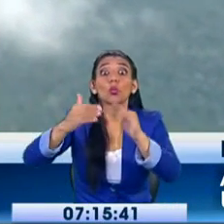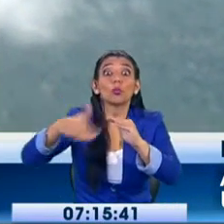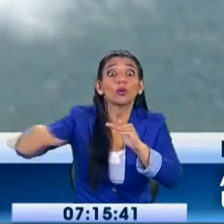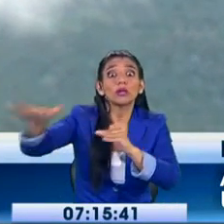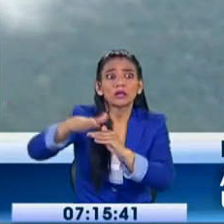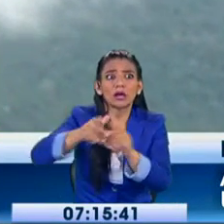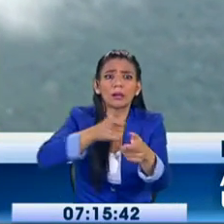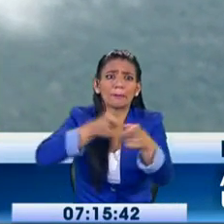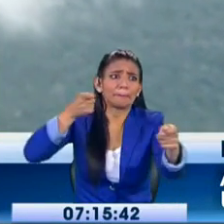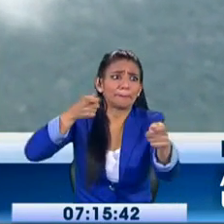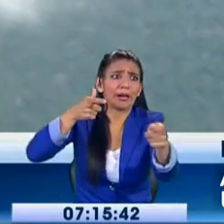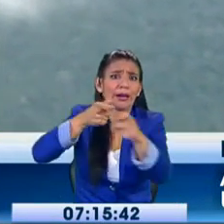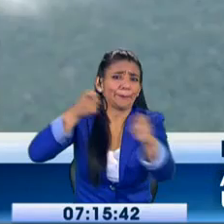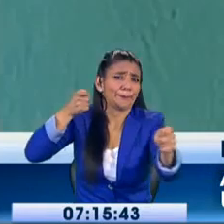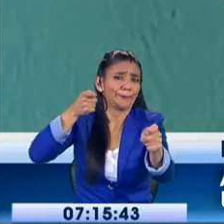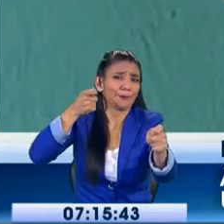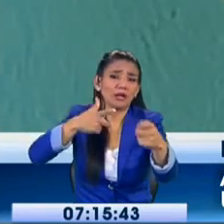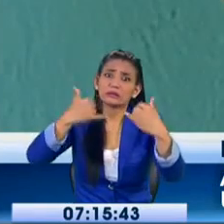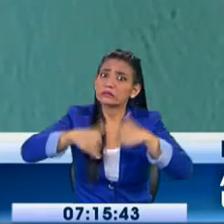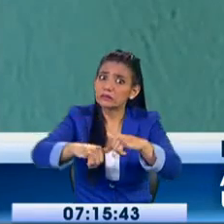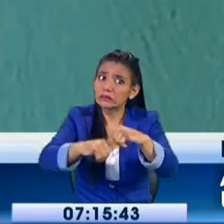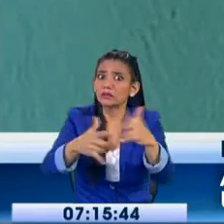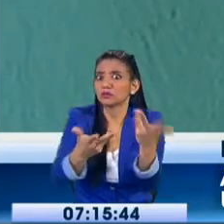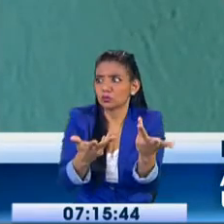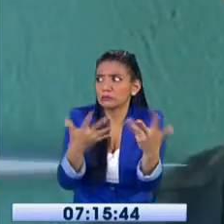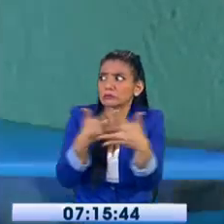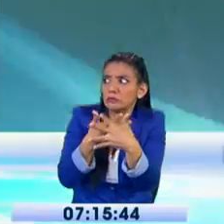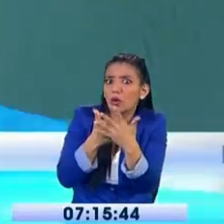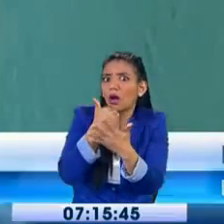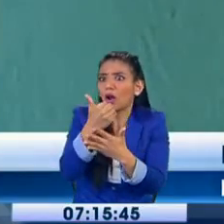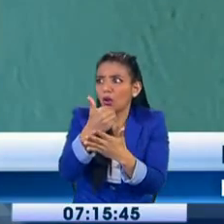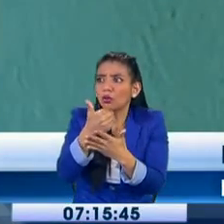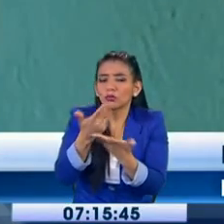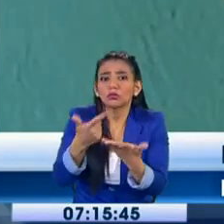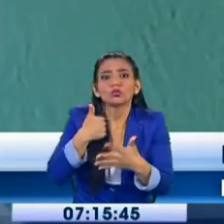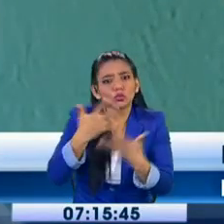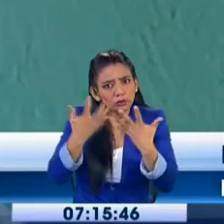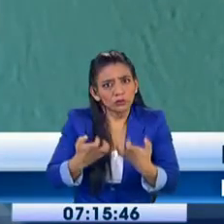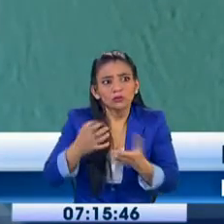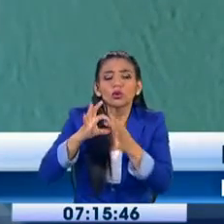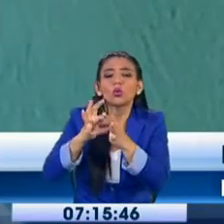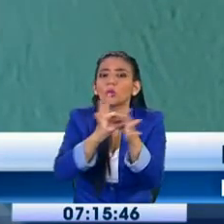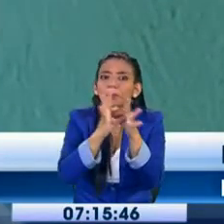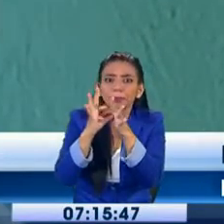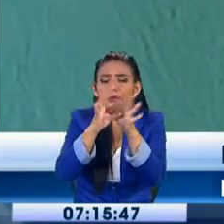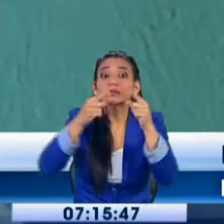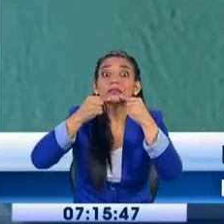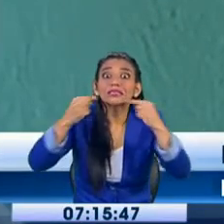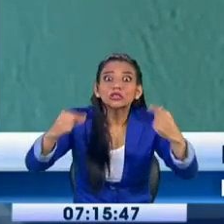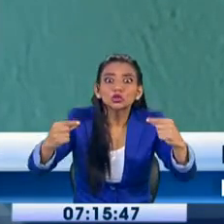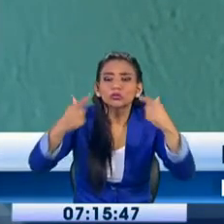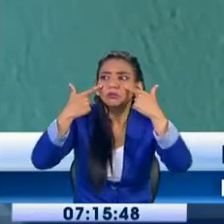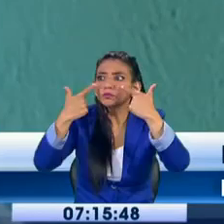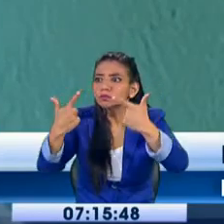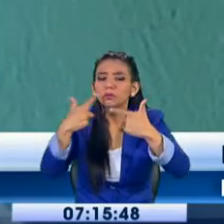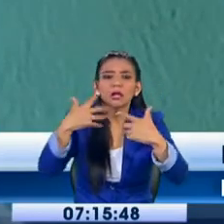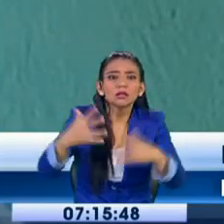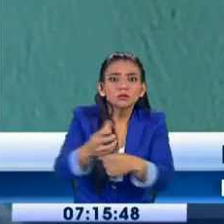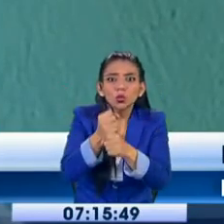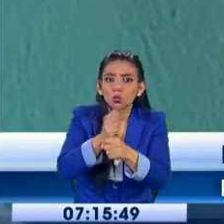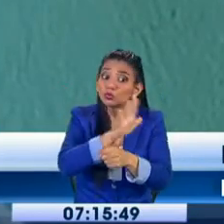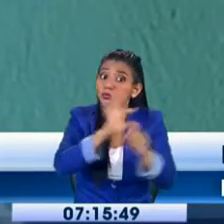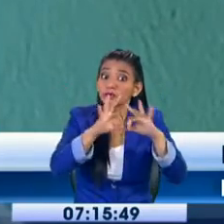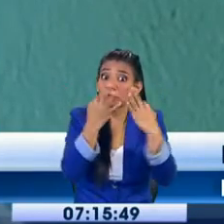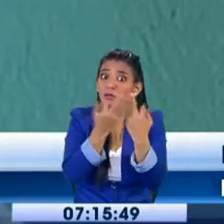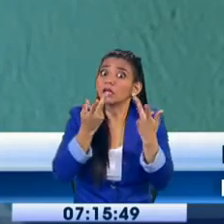seguir y por lo cual están en alerta. Entonces queremos que los compañeros quichua que estén un poco atentos por seguridad y por su